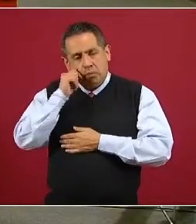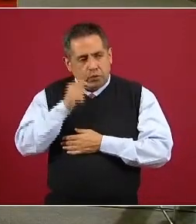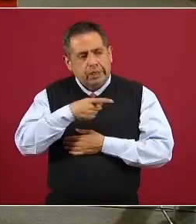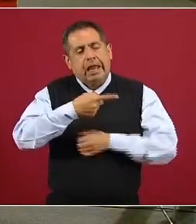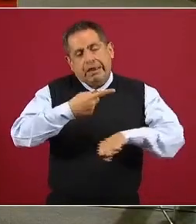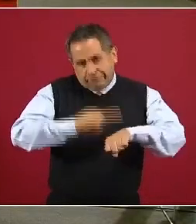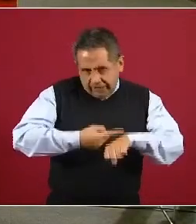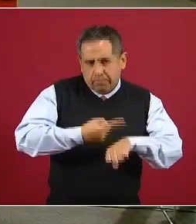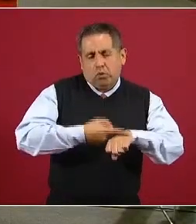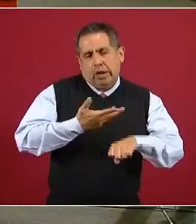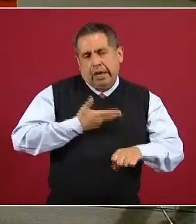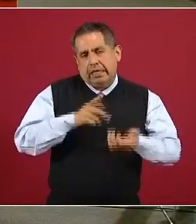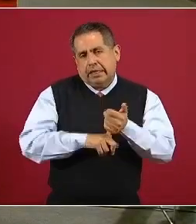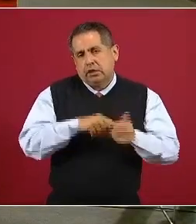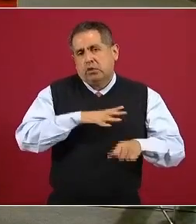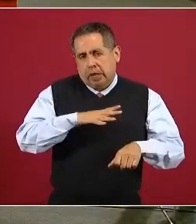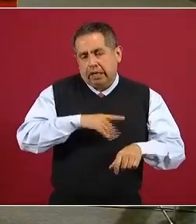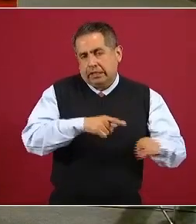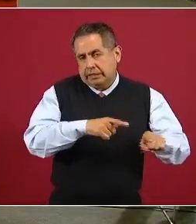aquí empezamos también a ver